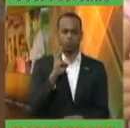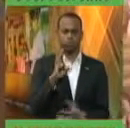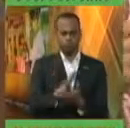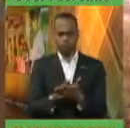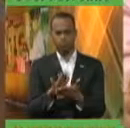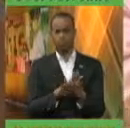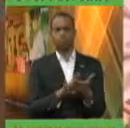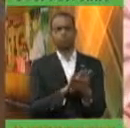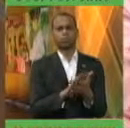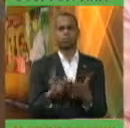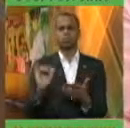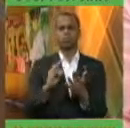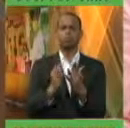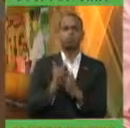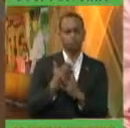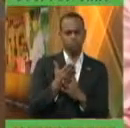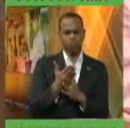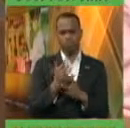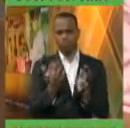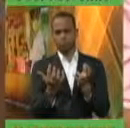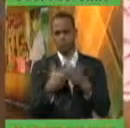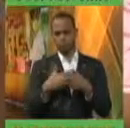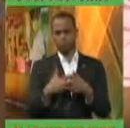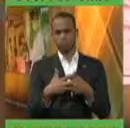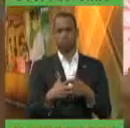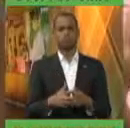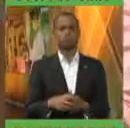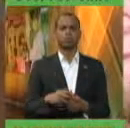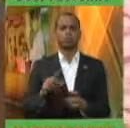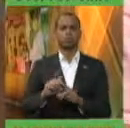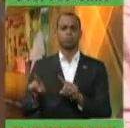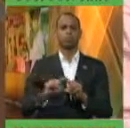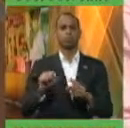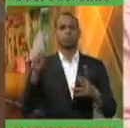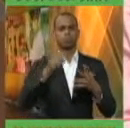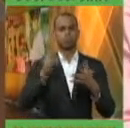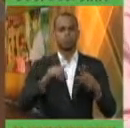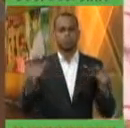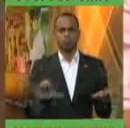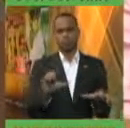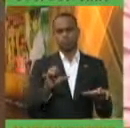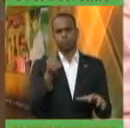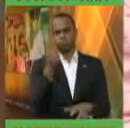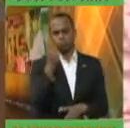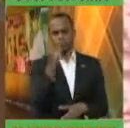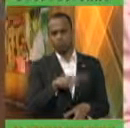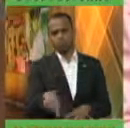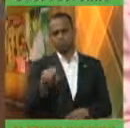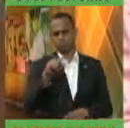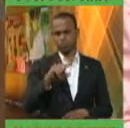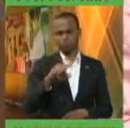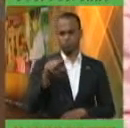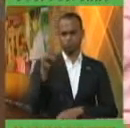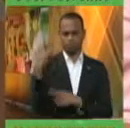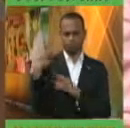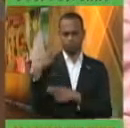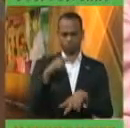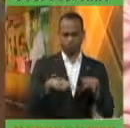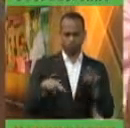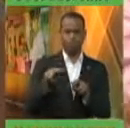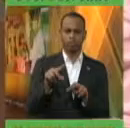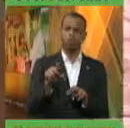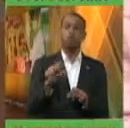contemplar la accesibilidad para contemplar diversas diversos criterios que y dije el jurado nacional y